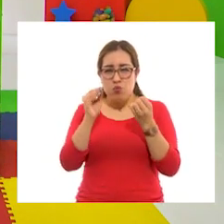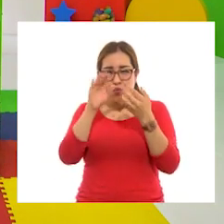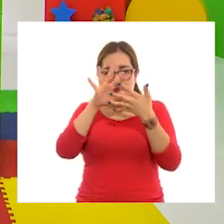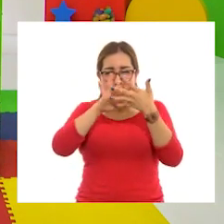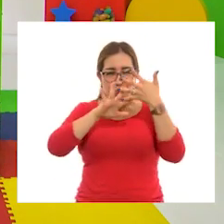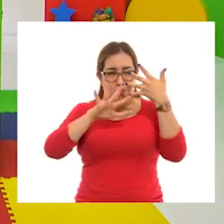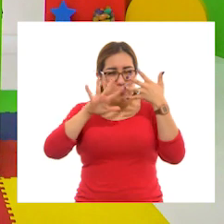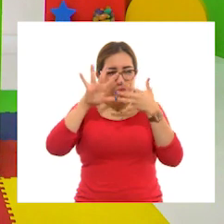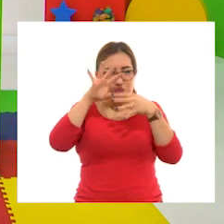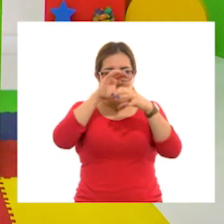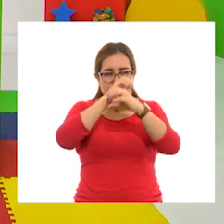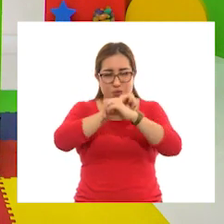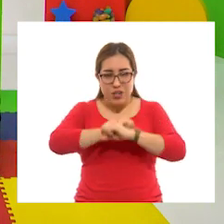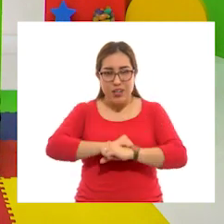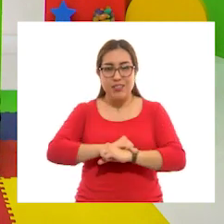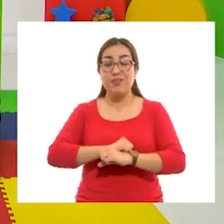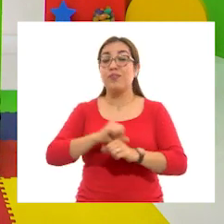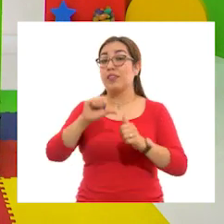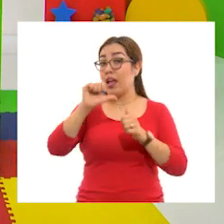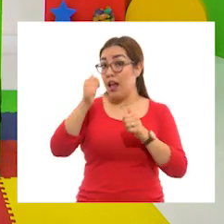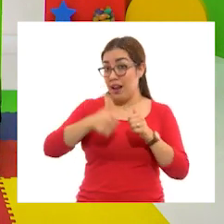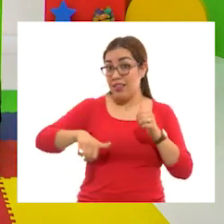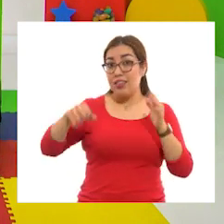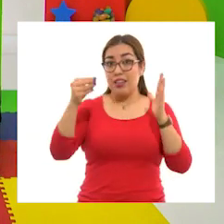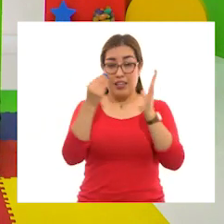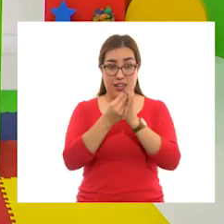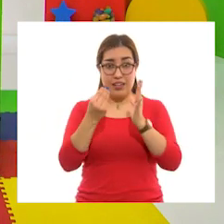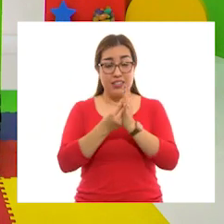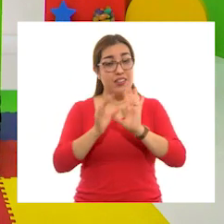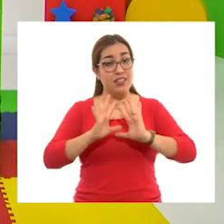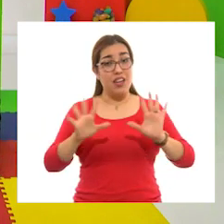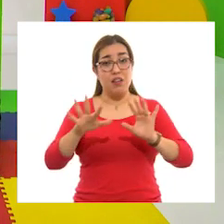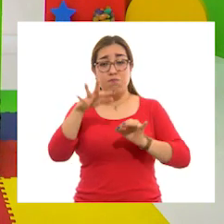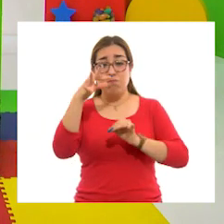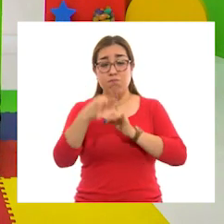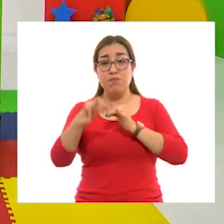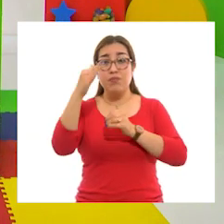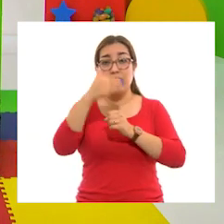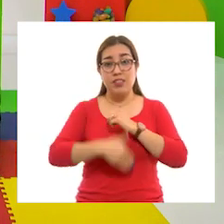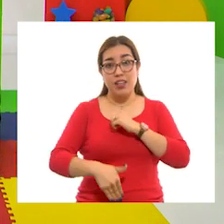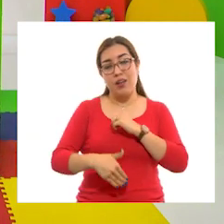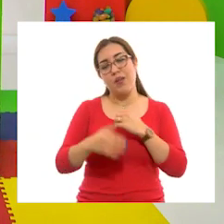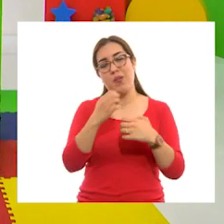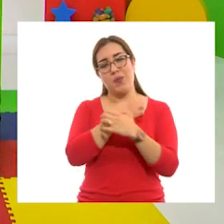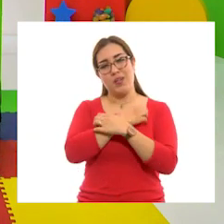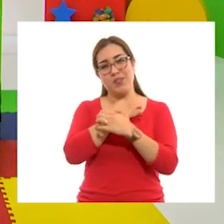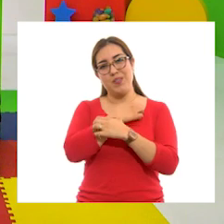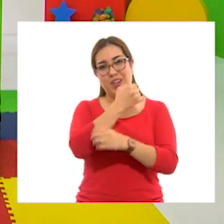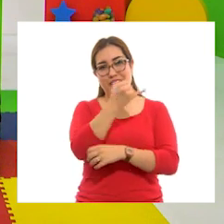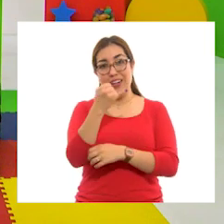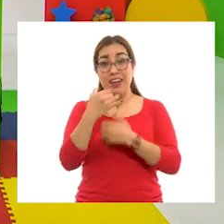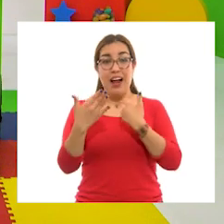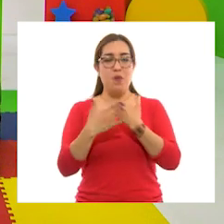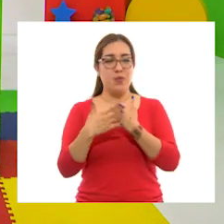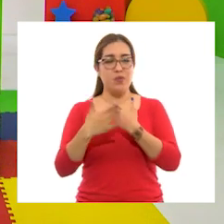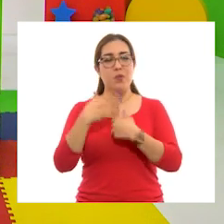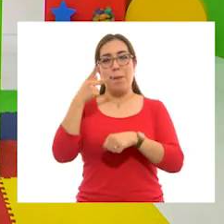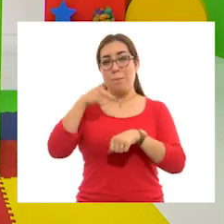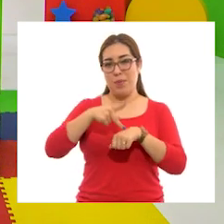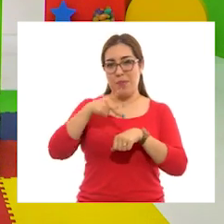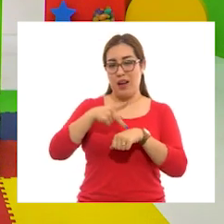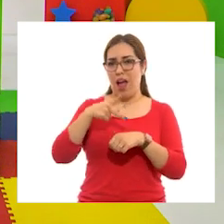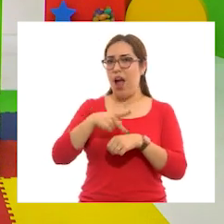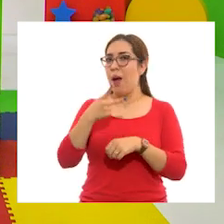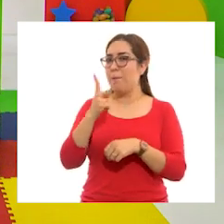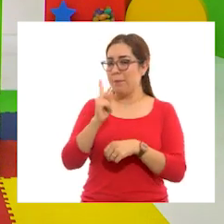Sombrita de Artes. Y así concluimos con educación preescolar. Continuamos con primaria, pero ustedes y nosotras.